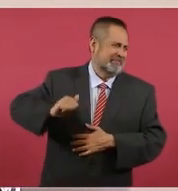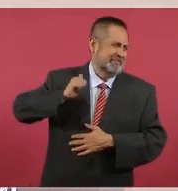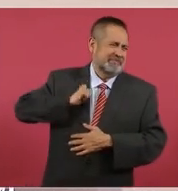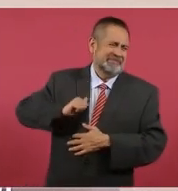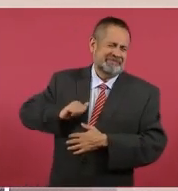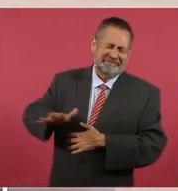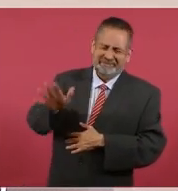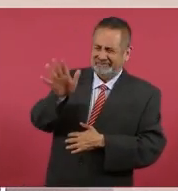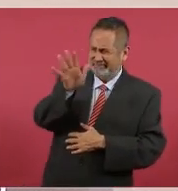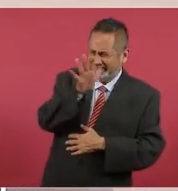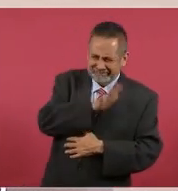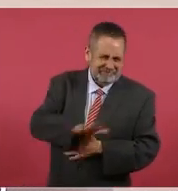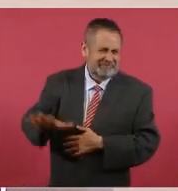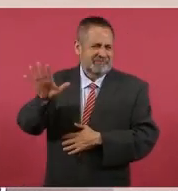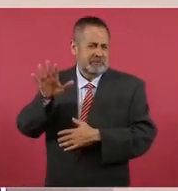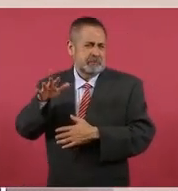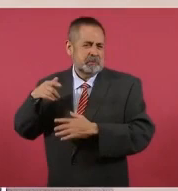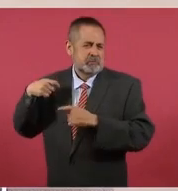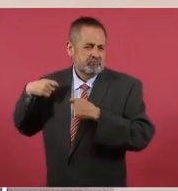civilizaciones